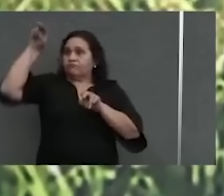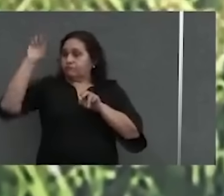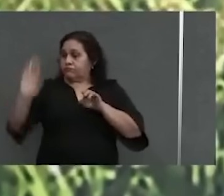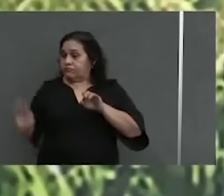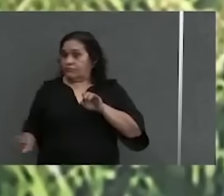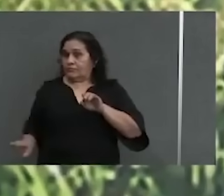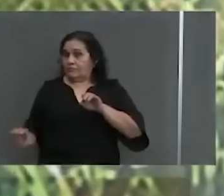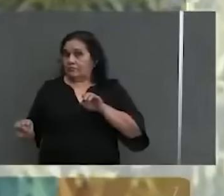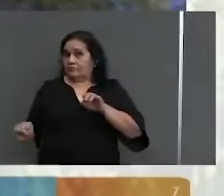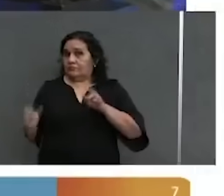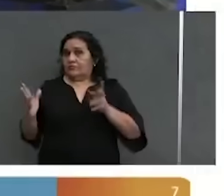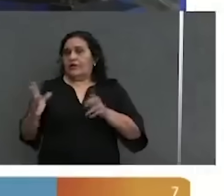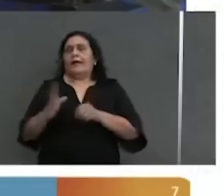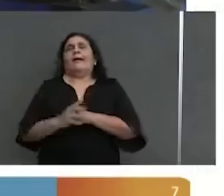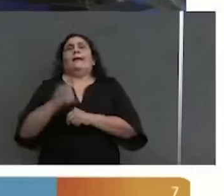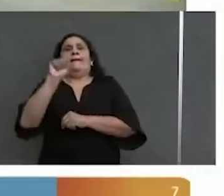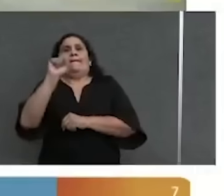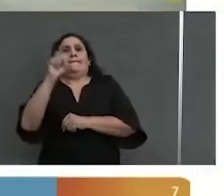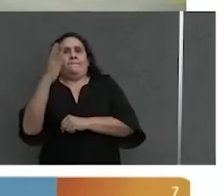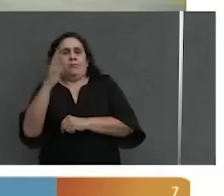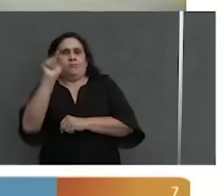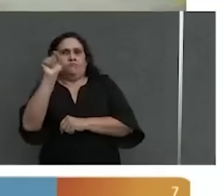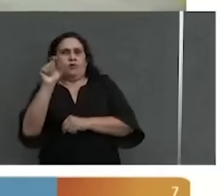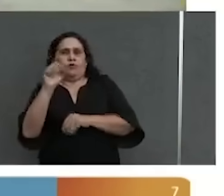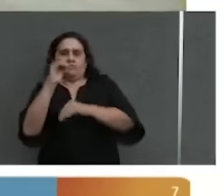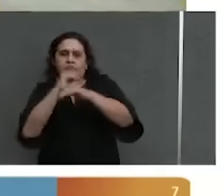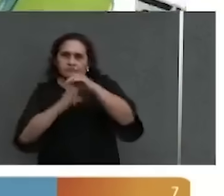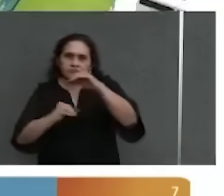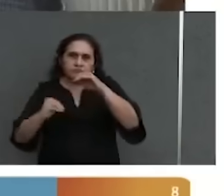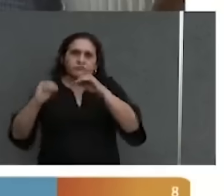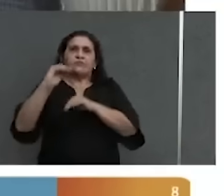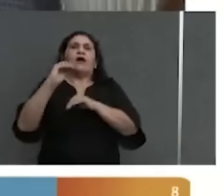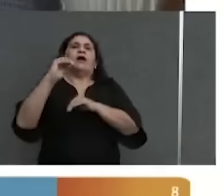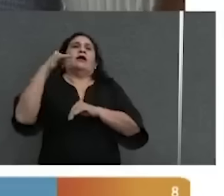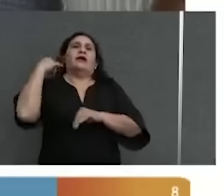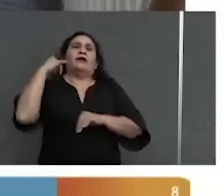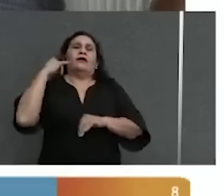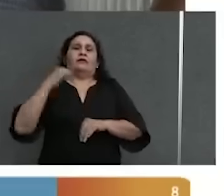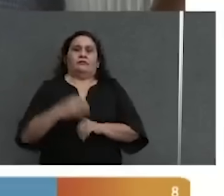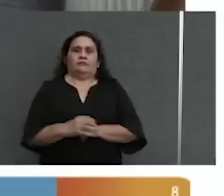un 64% en promedio desde 2018.